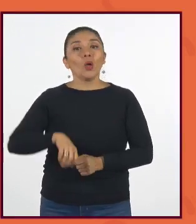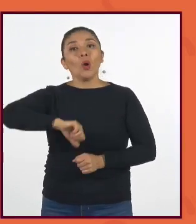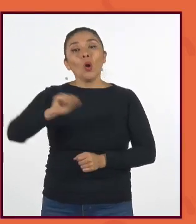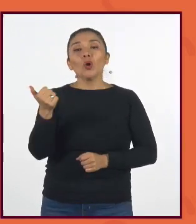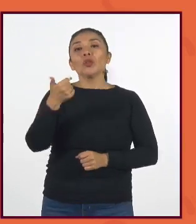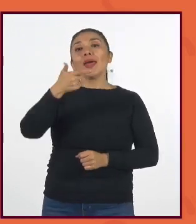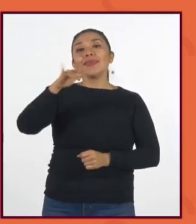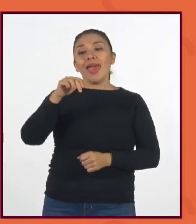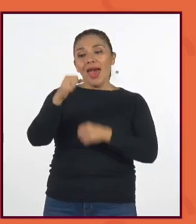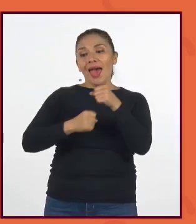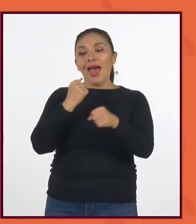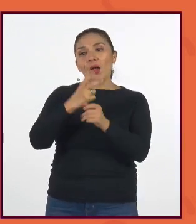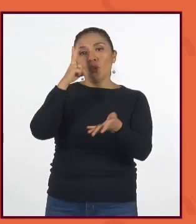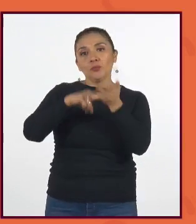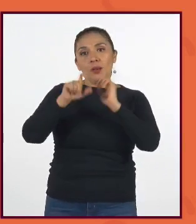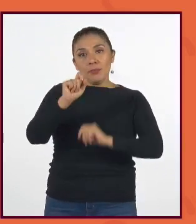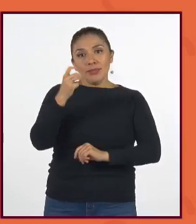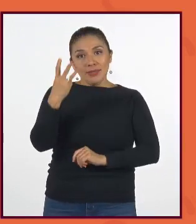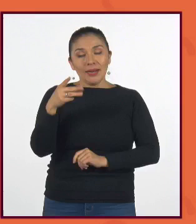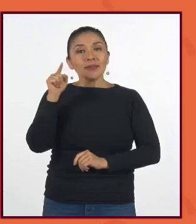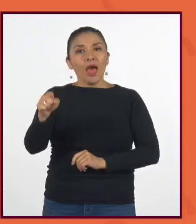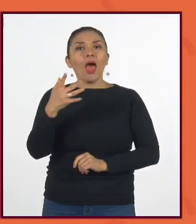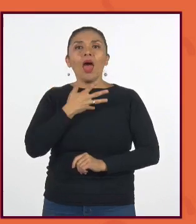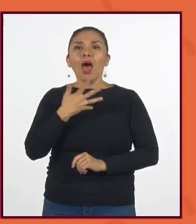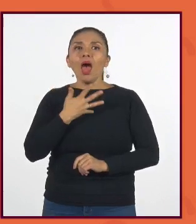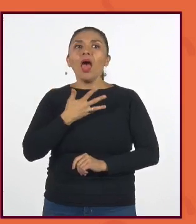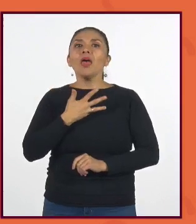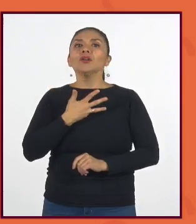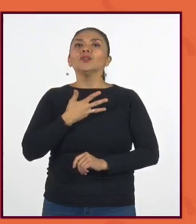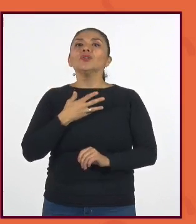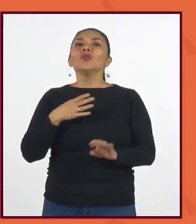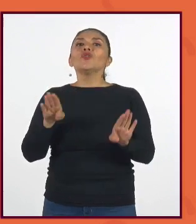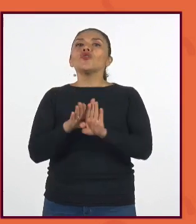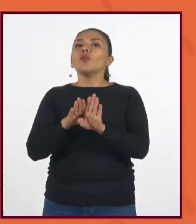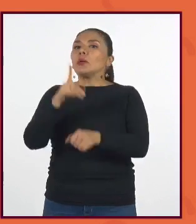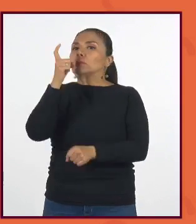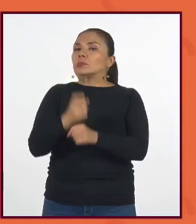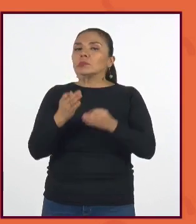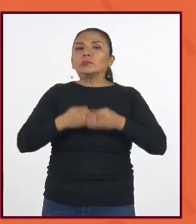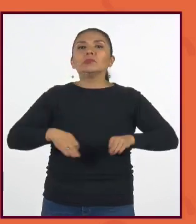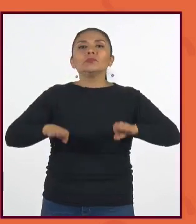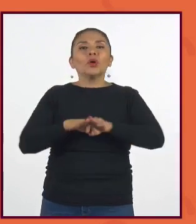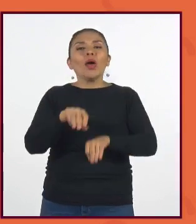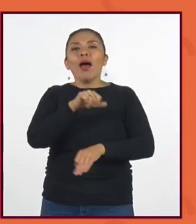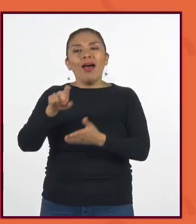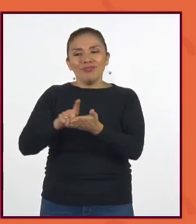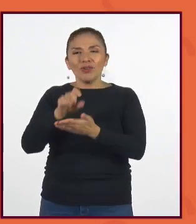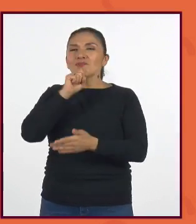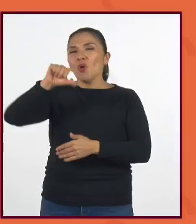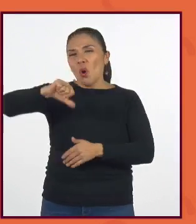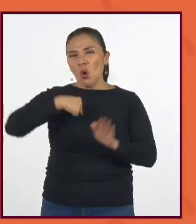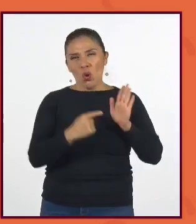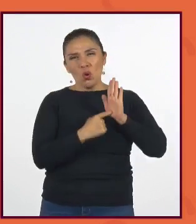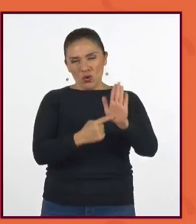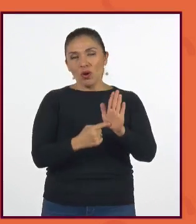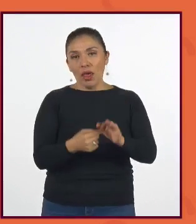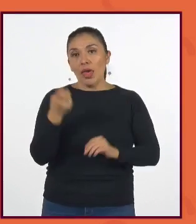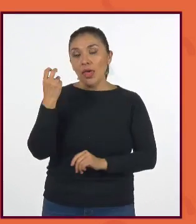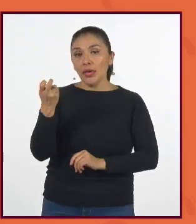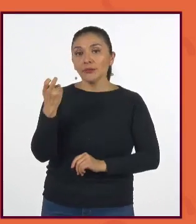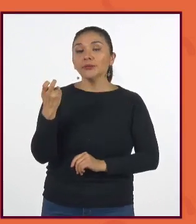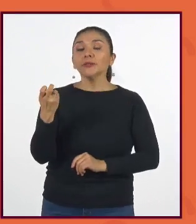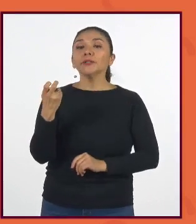del 2023, donde vienen la priorización de estas sustancias que revisamos el día de hoy y